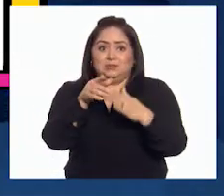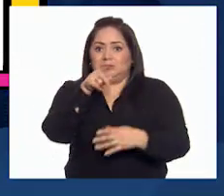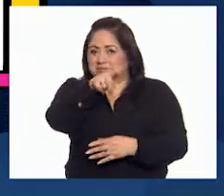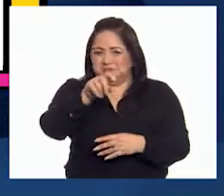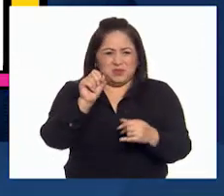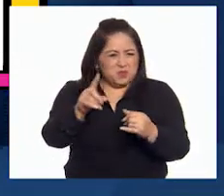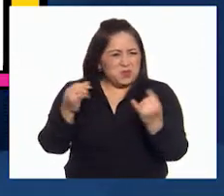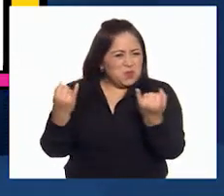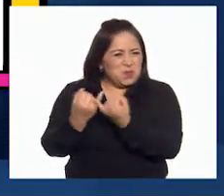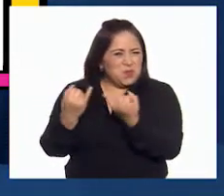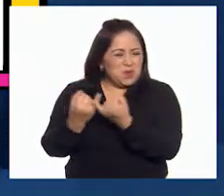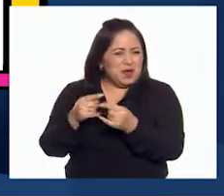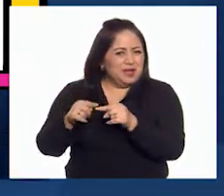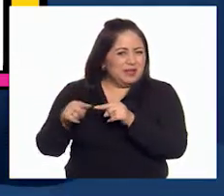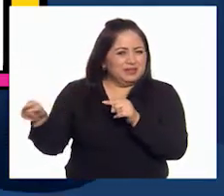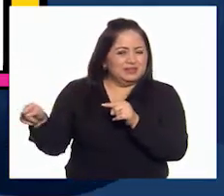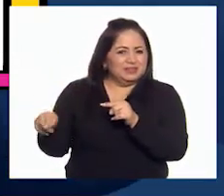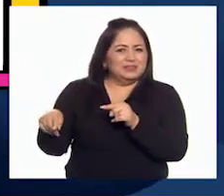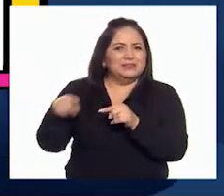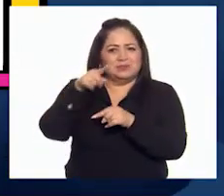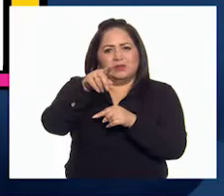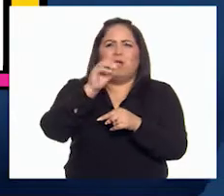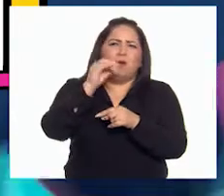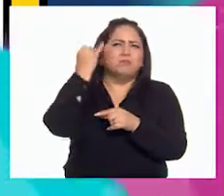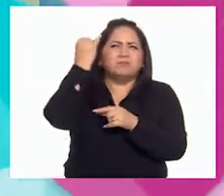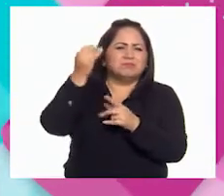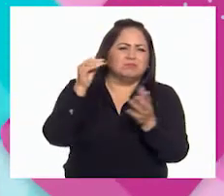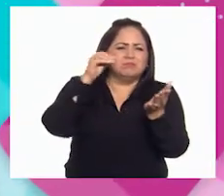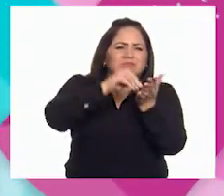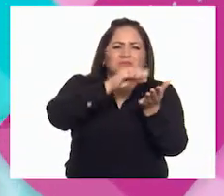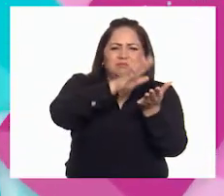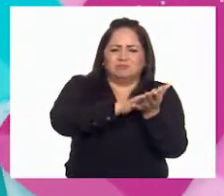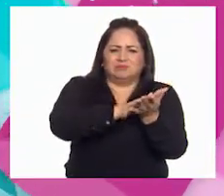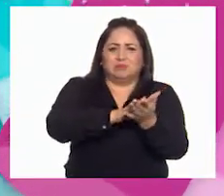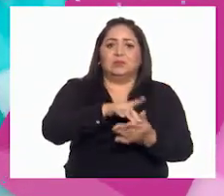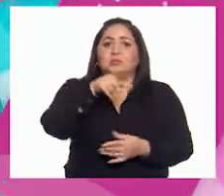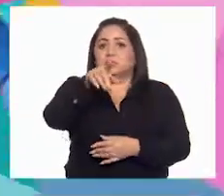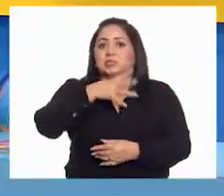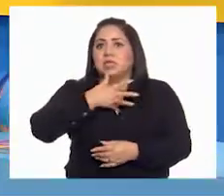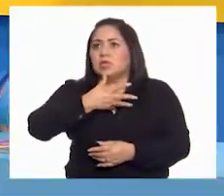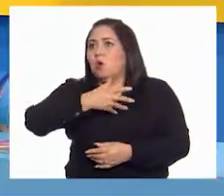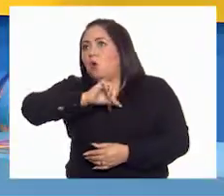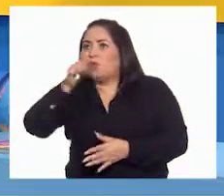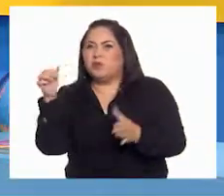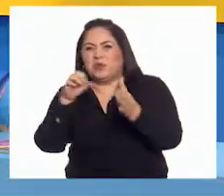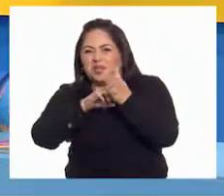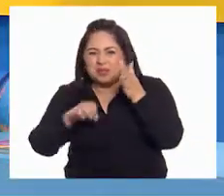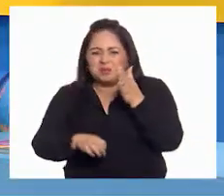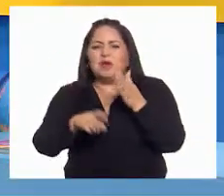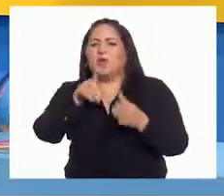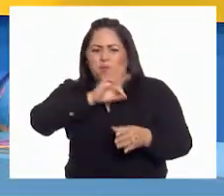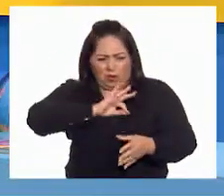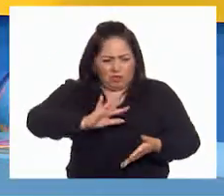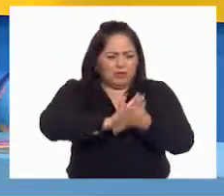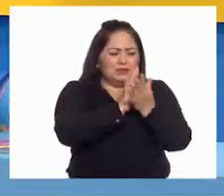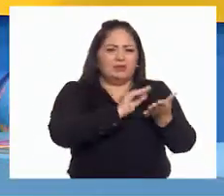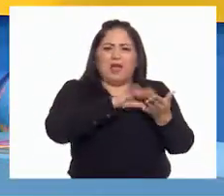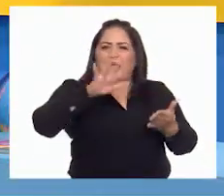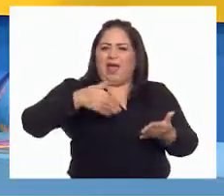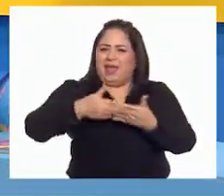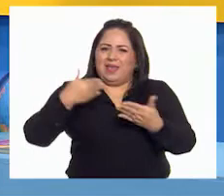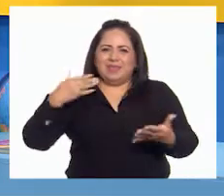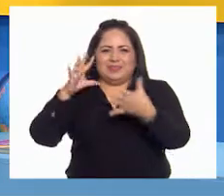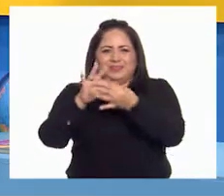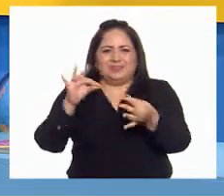hagan lo mismo con estas figuras literarias o retóricas. Es decir, escriban nuevos ejemplos y transformen los que les di